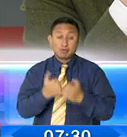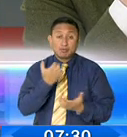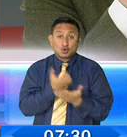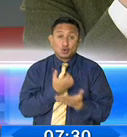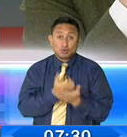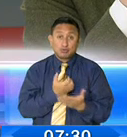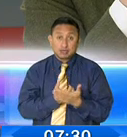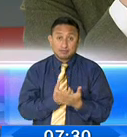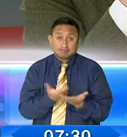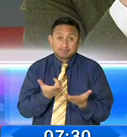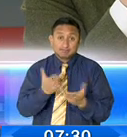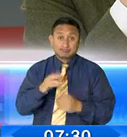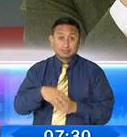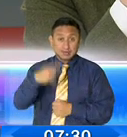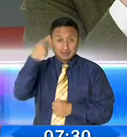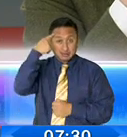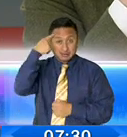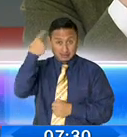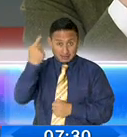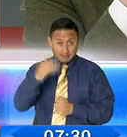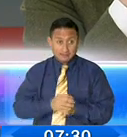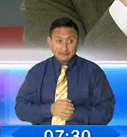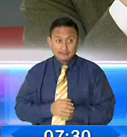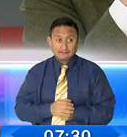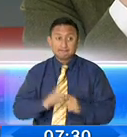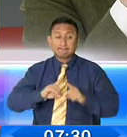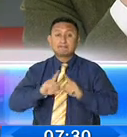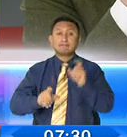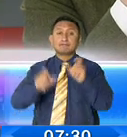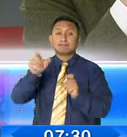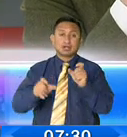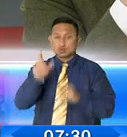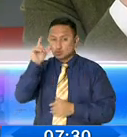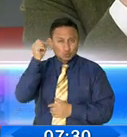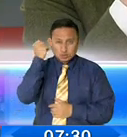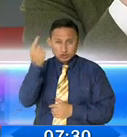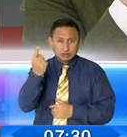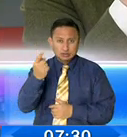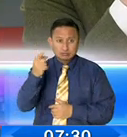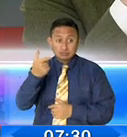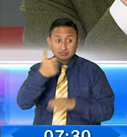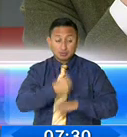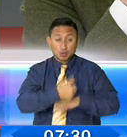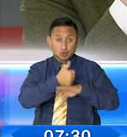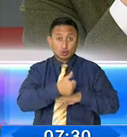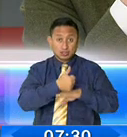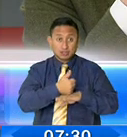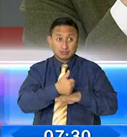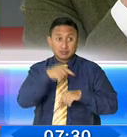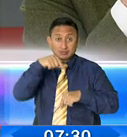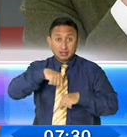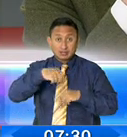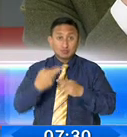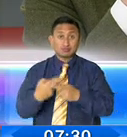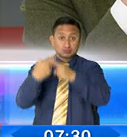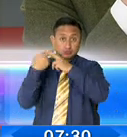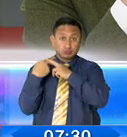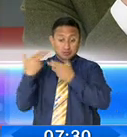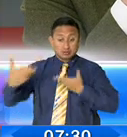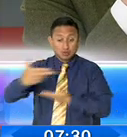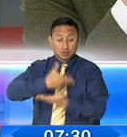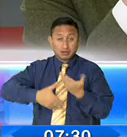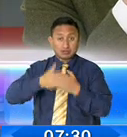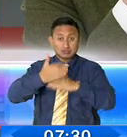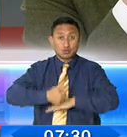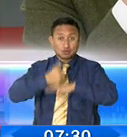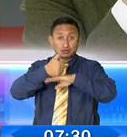a la salud mental, pero si la población no ha entendido, y tampoco las autoridades, porque esto es una responsabilidad compartida, no hay